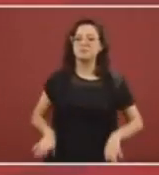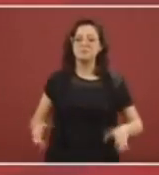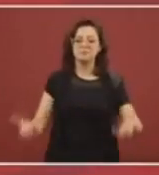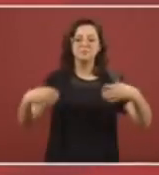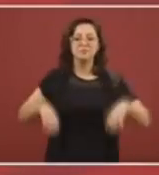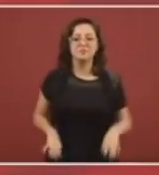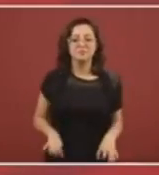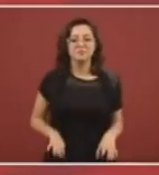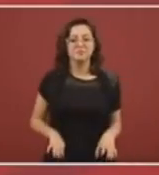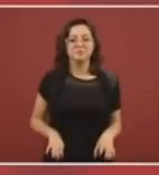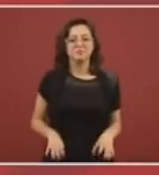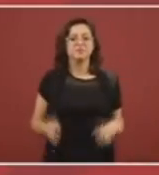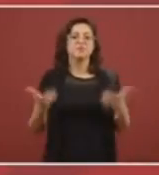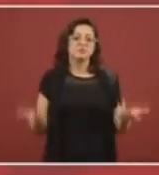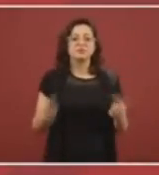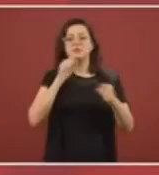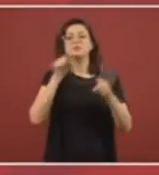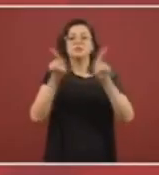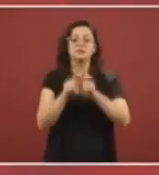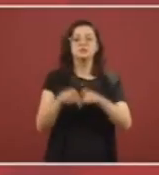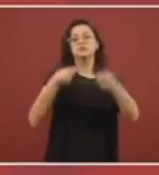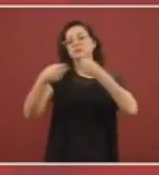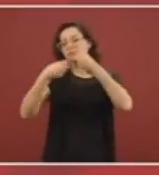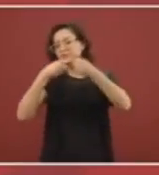algunos medios,